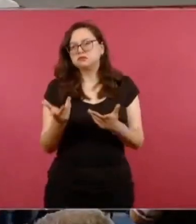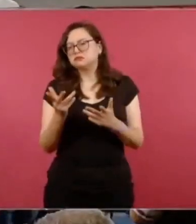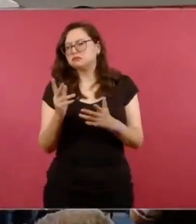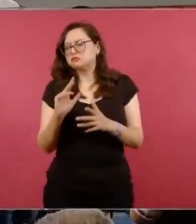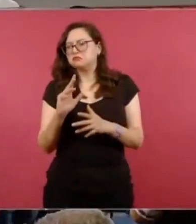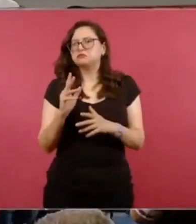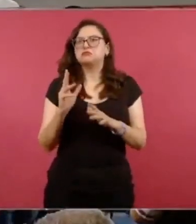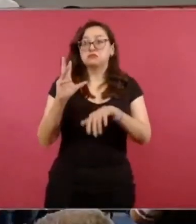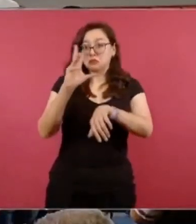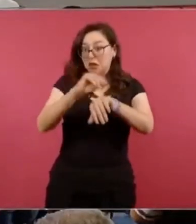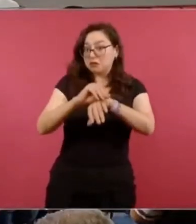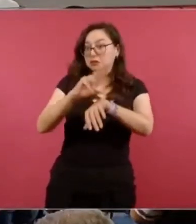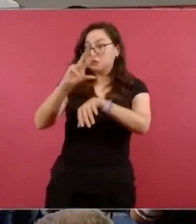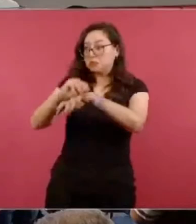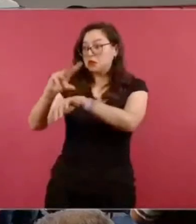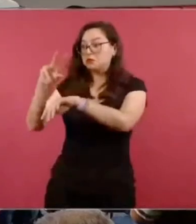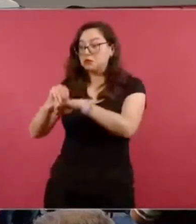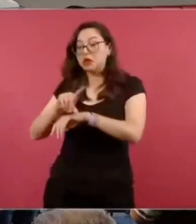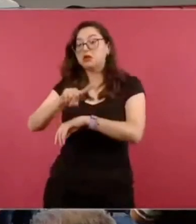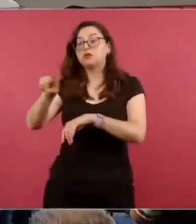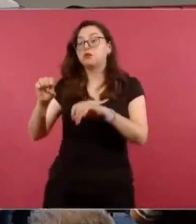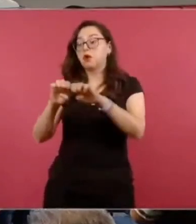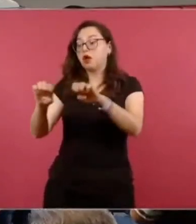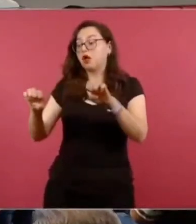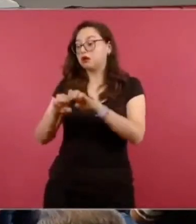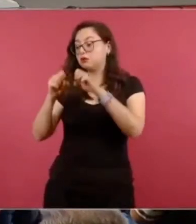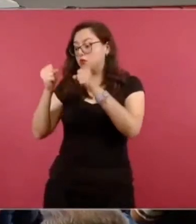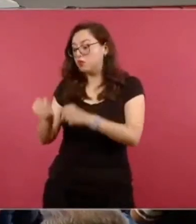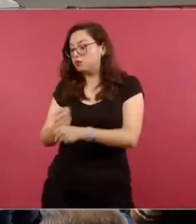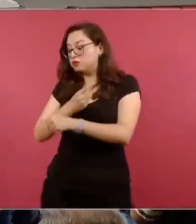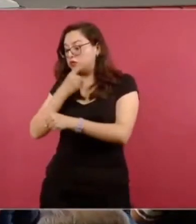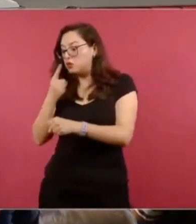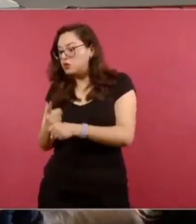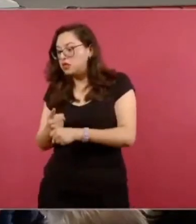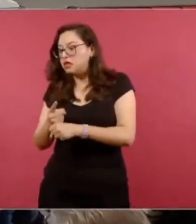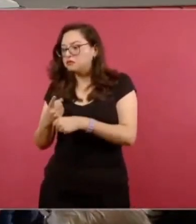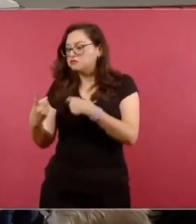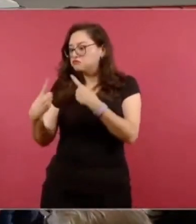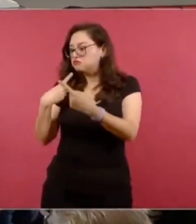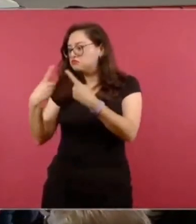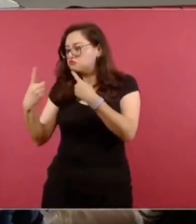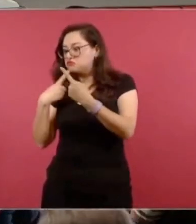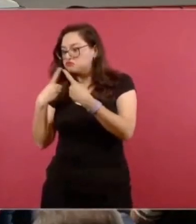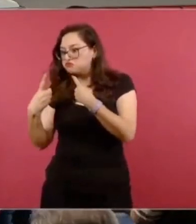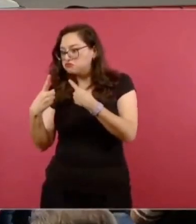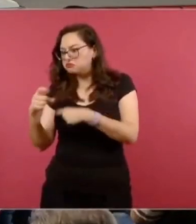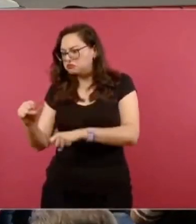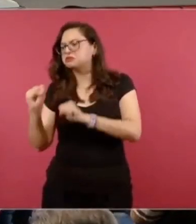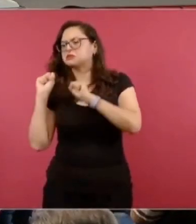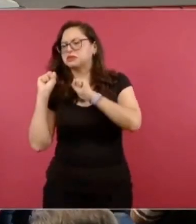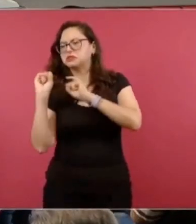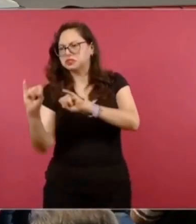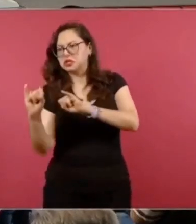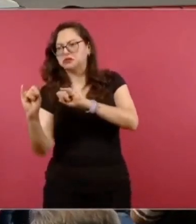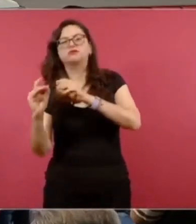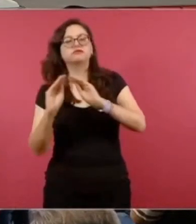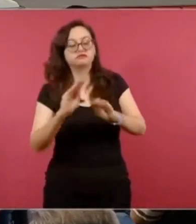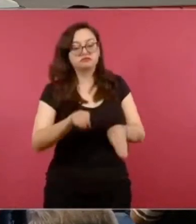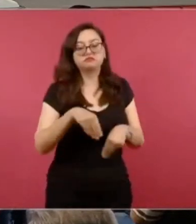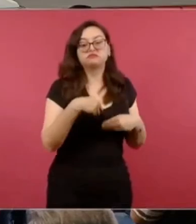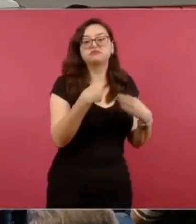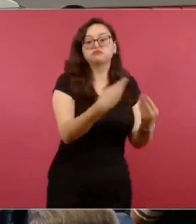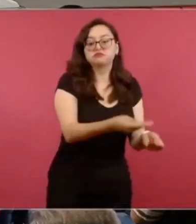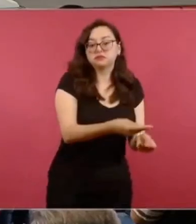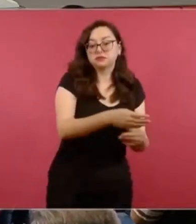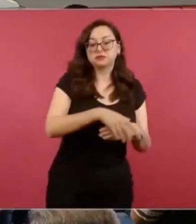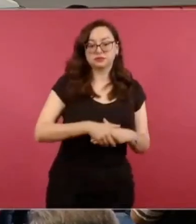valoración por el Gabinete de Seguridad de nuestro país. Ese es el trámite. Y ahora viene la aclaración de ayer